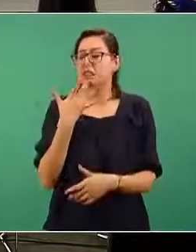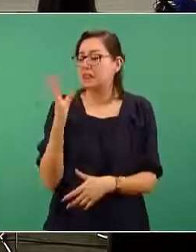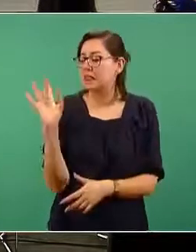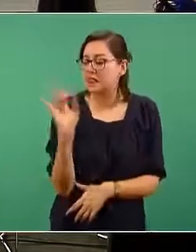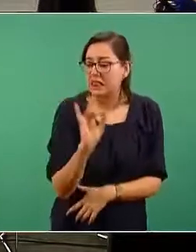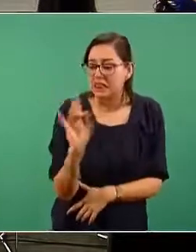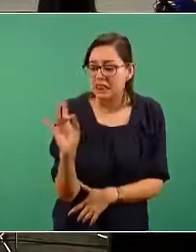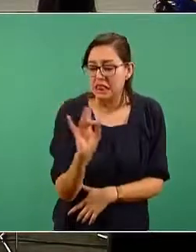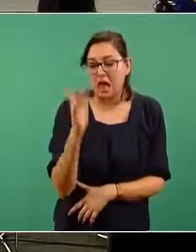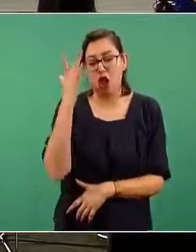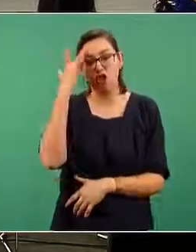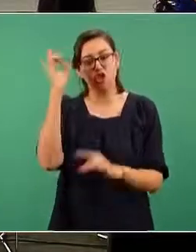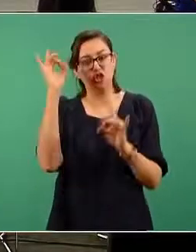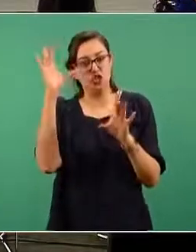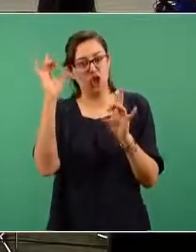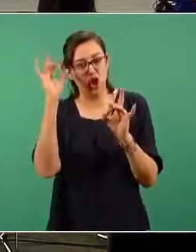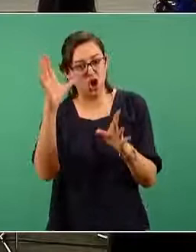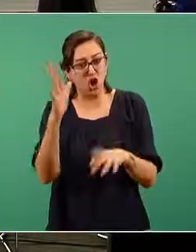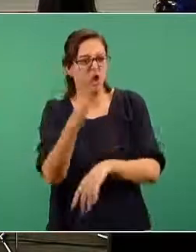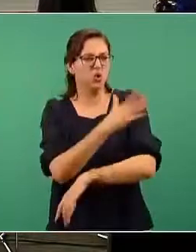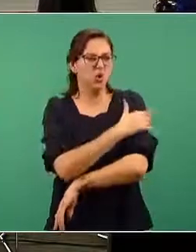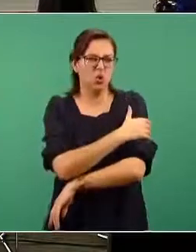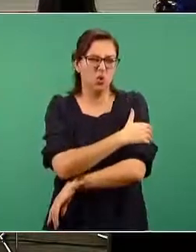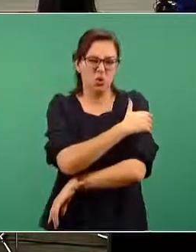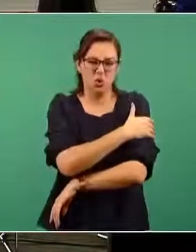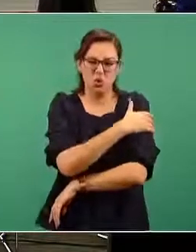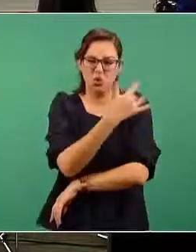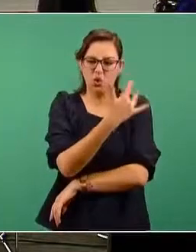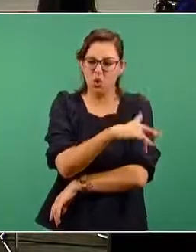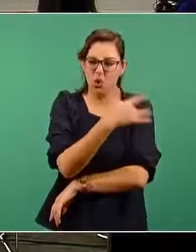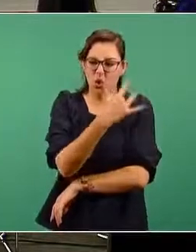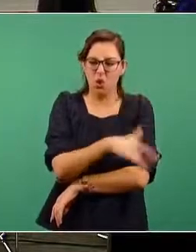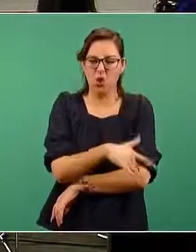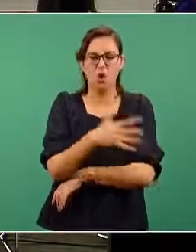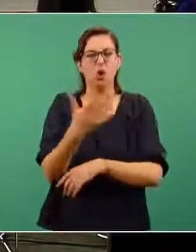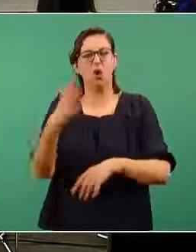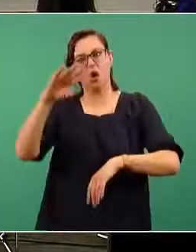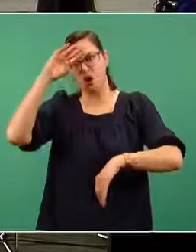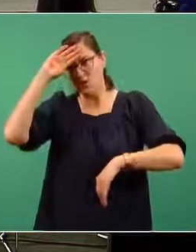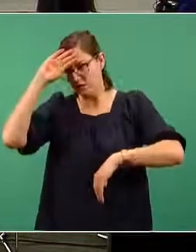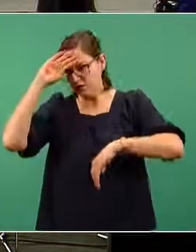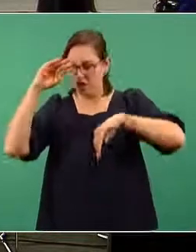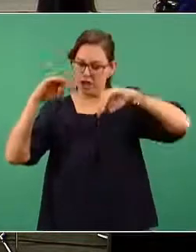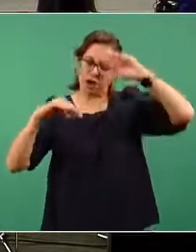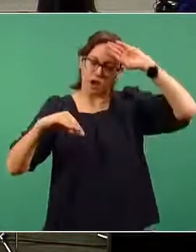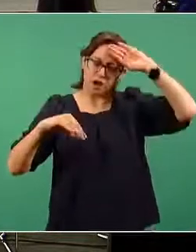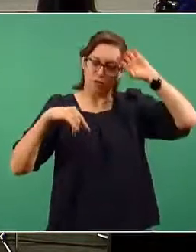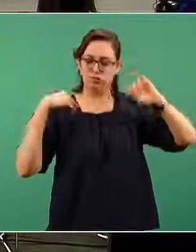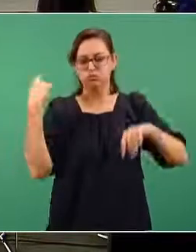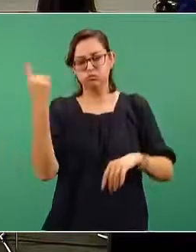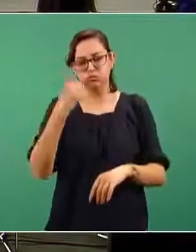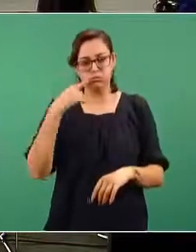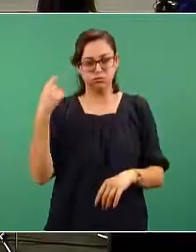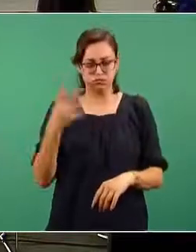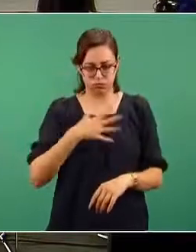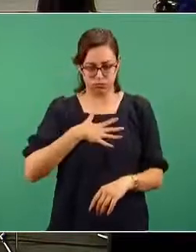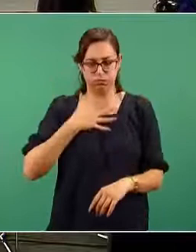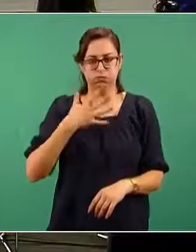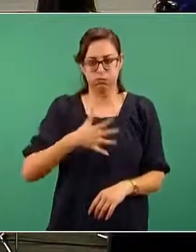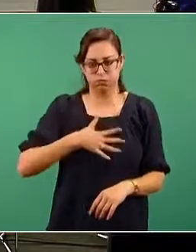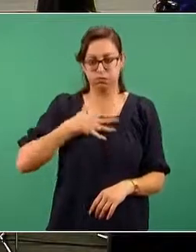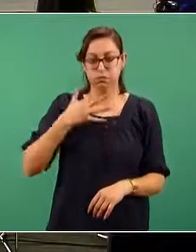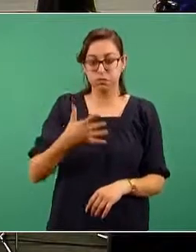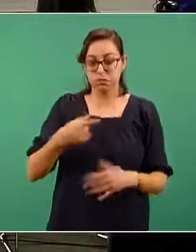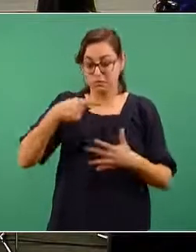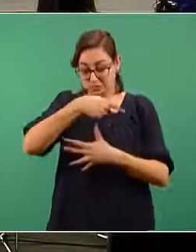sea, dolor de cabeza, dolor en el sitio de inyección, fiebre, mareo, náusea, vómito, y es